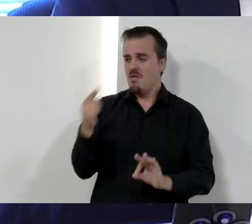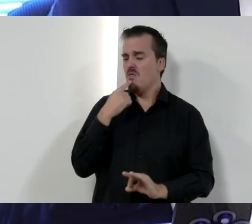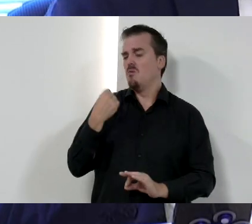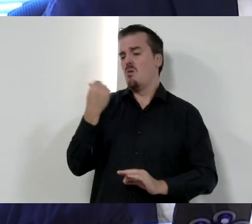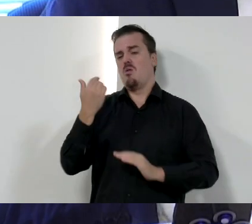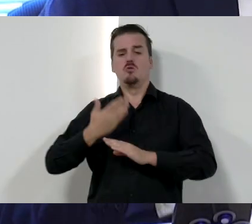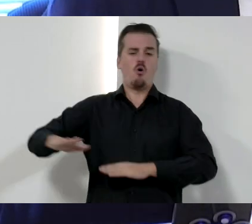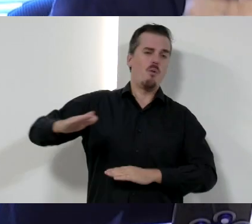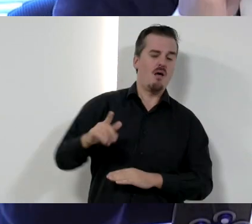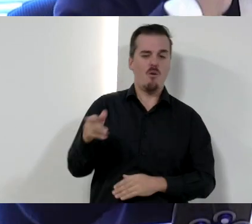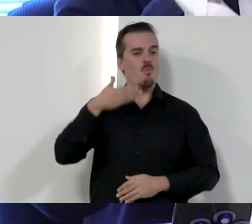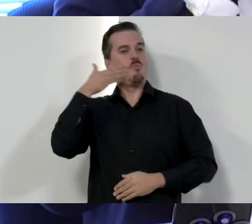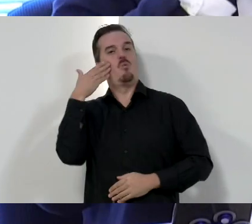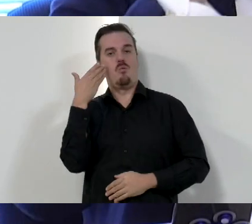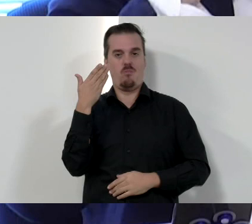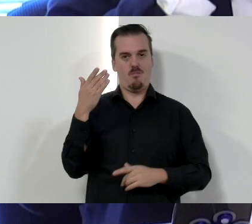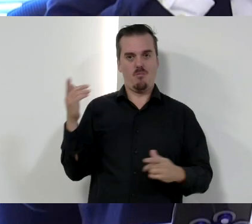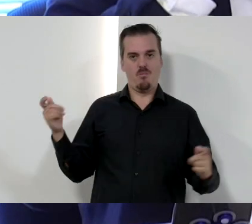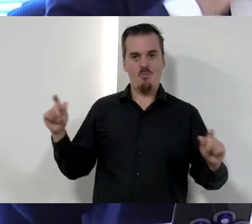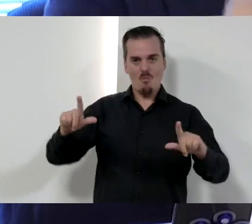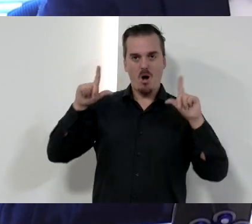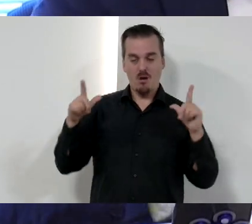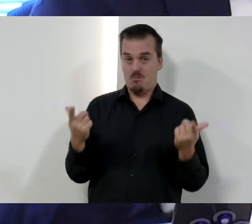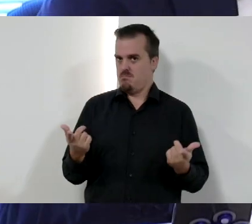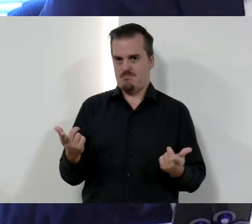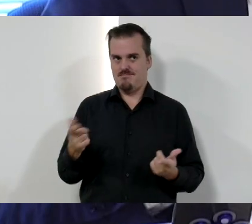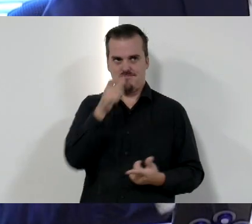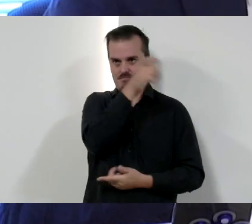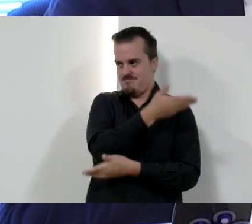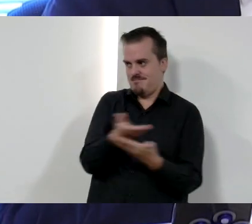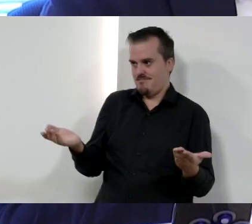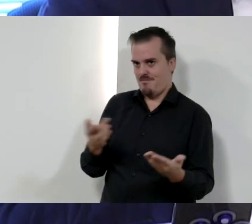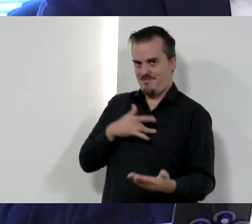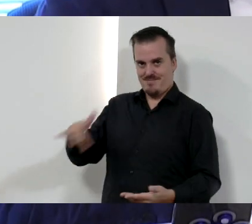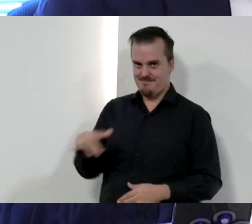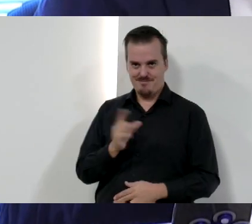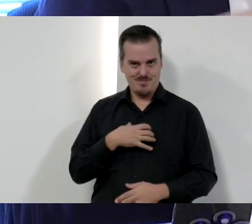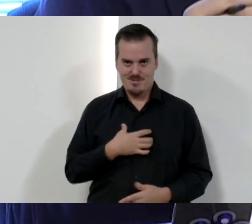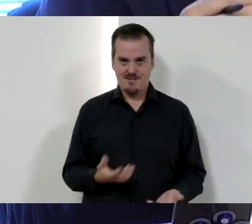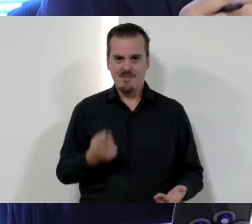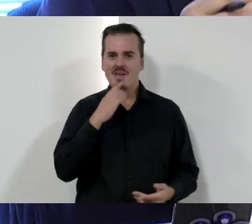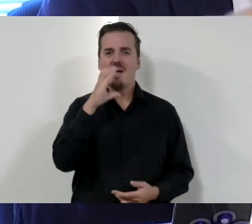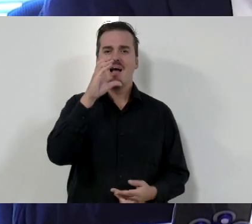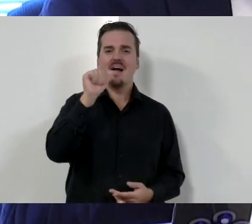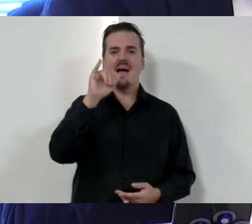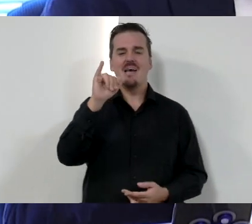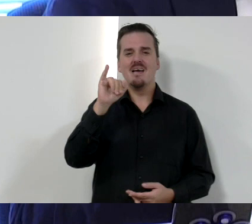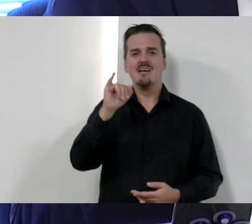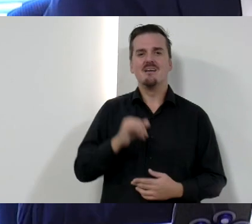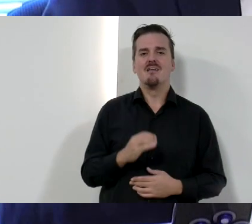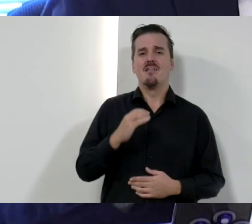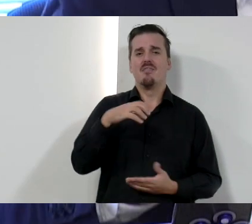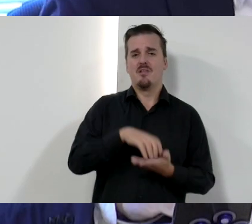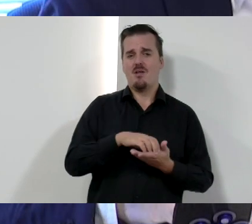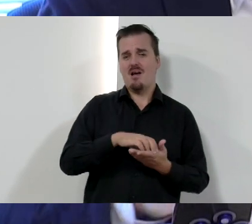Eso es lo que los vecinos de Ciudad Real no le van a perdonar. El CAI. Es que no sé si entrar al detalle de todo lo que usted me ha dicho. Su discurso es el no